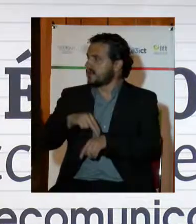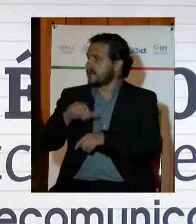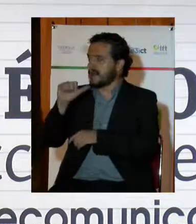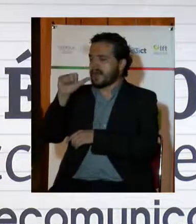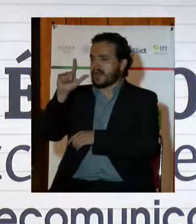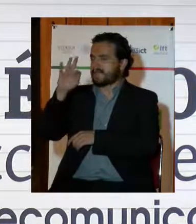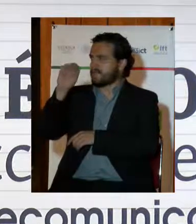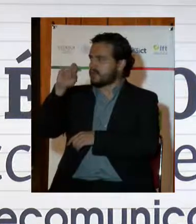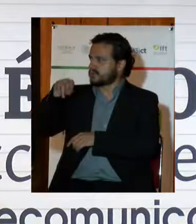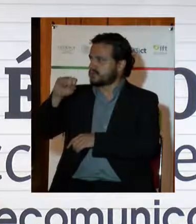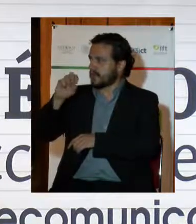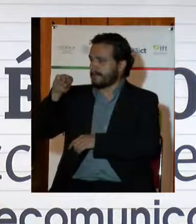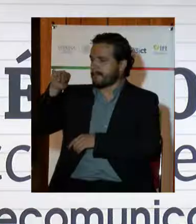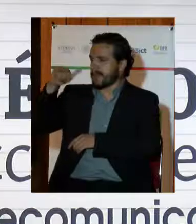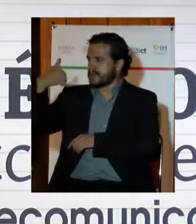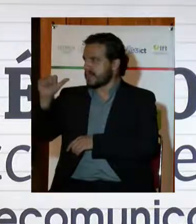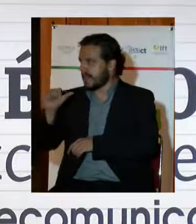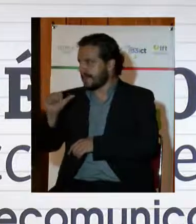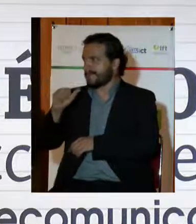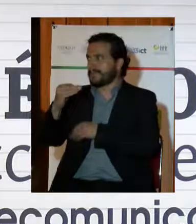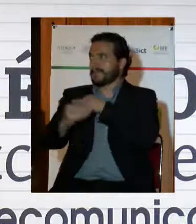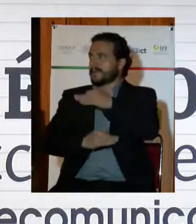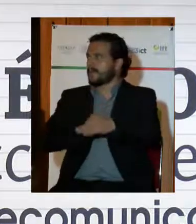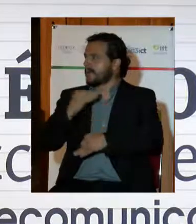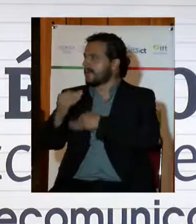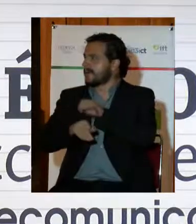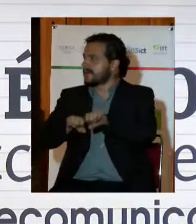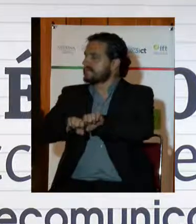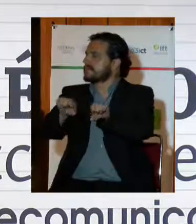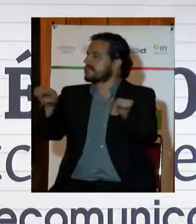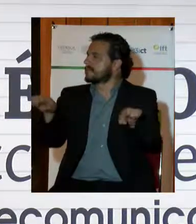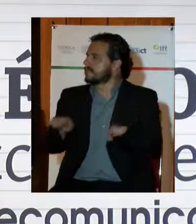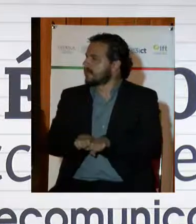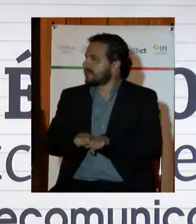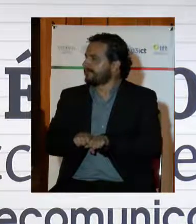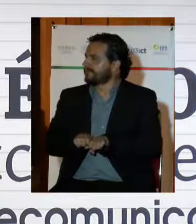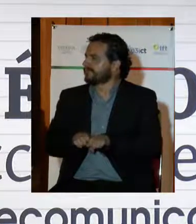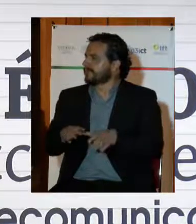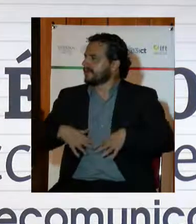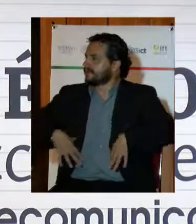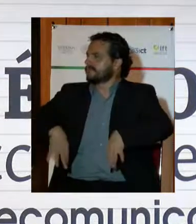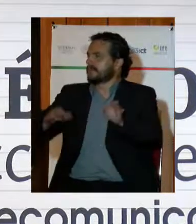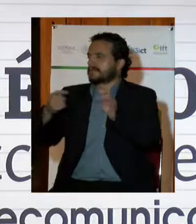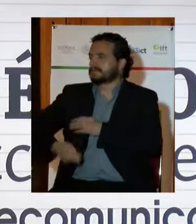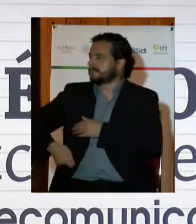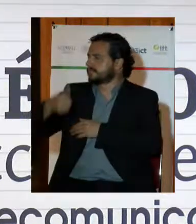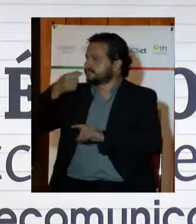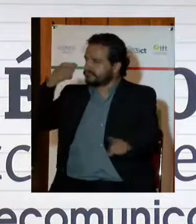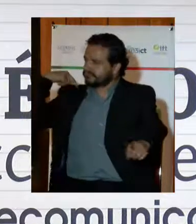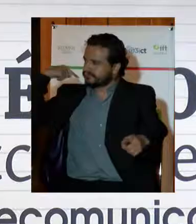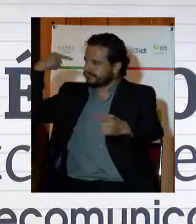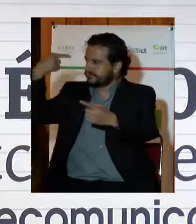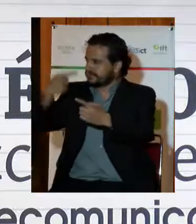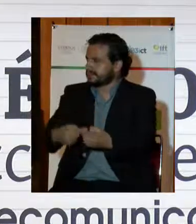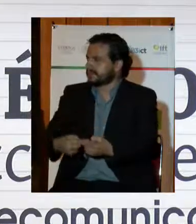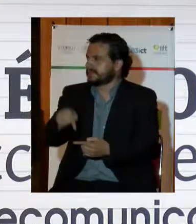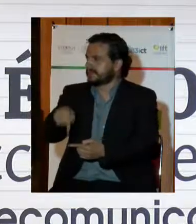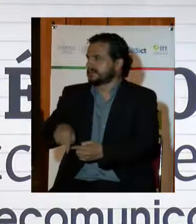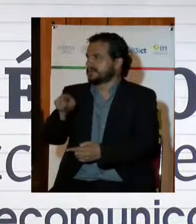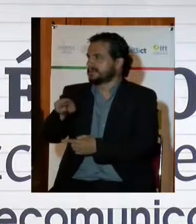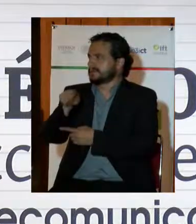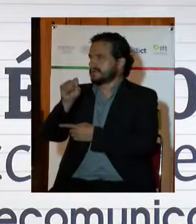y de todo su equipo, que por primera vez en la historia del regulador de telecomunicaciones